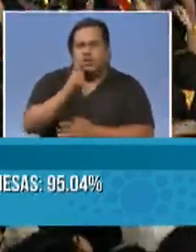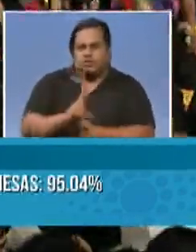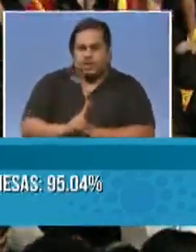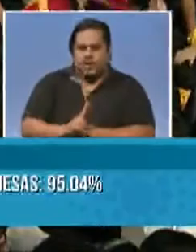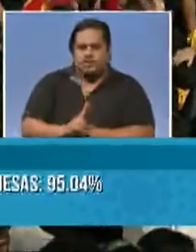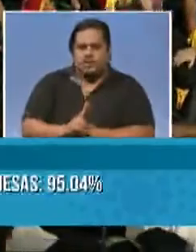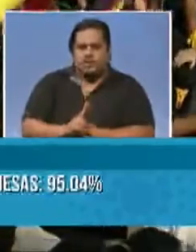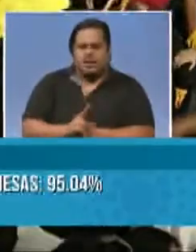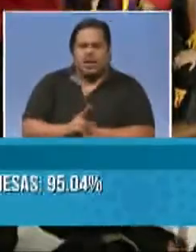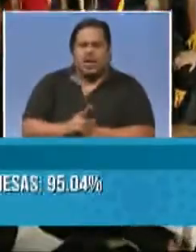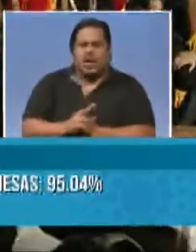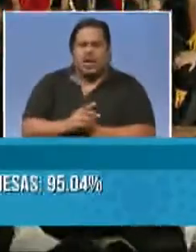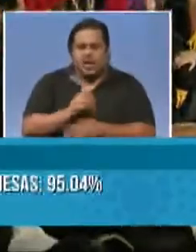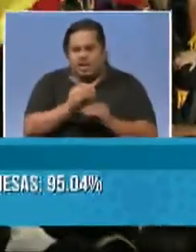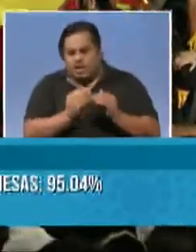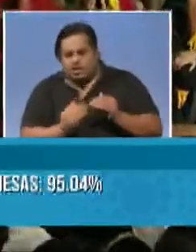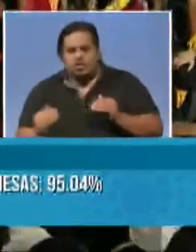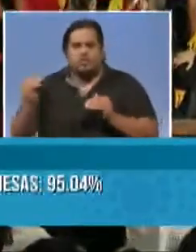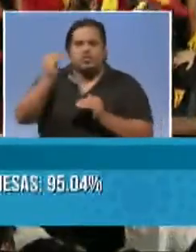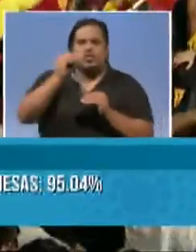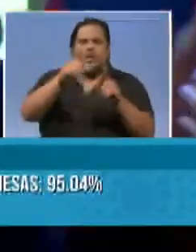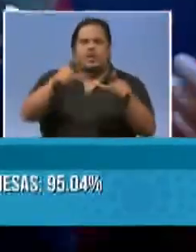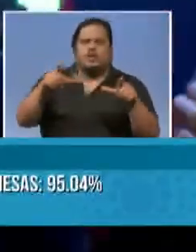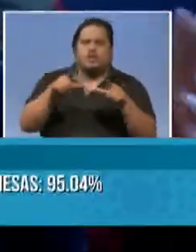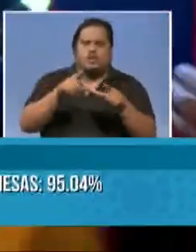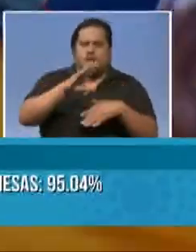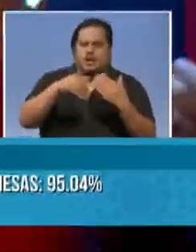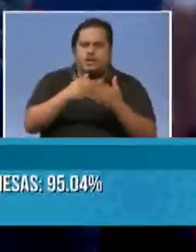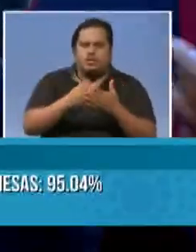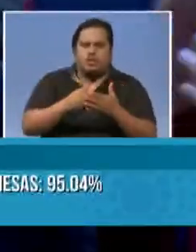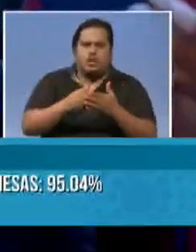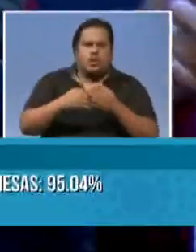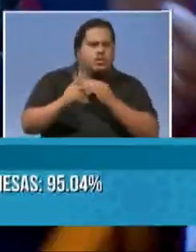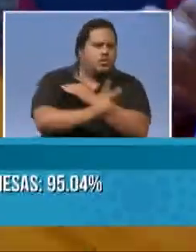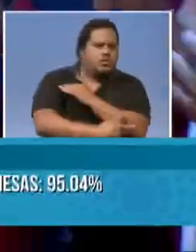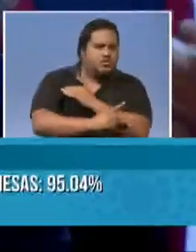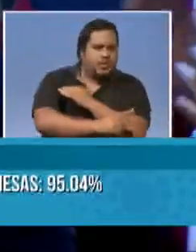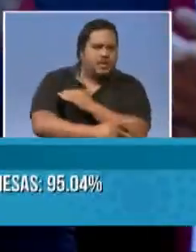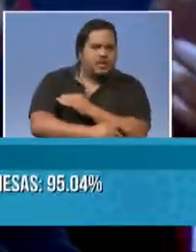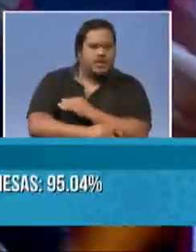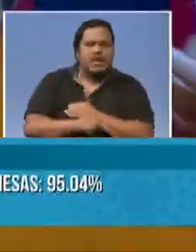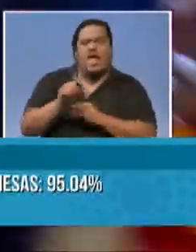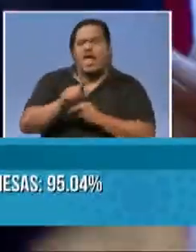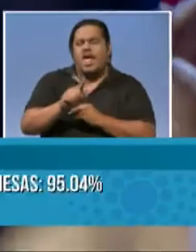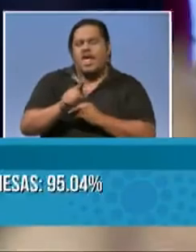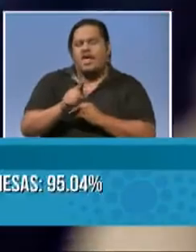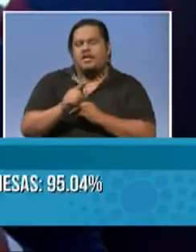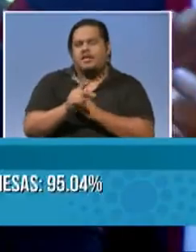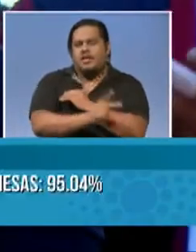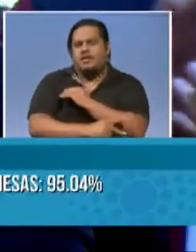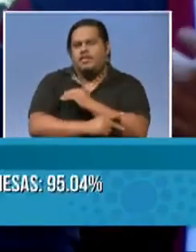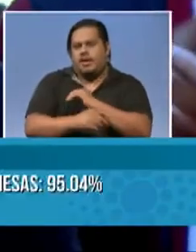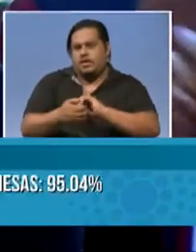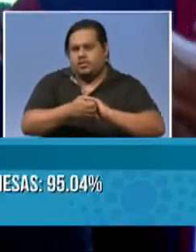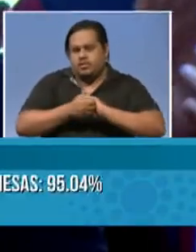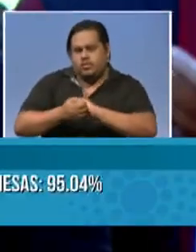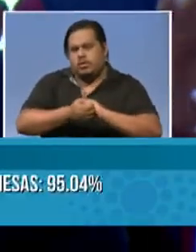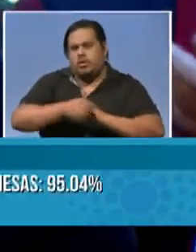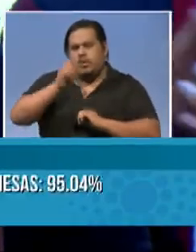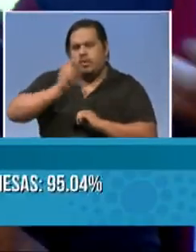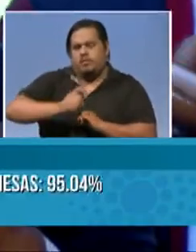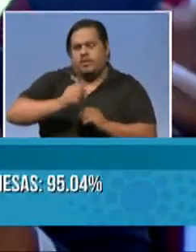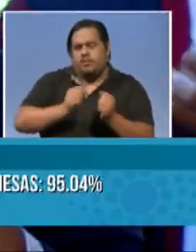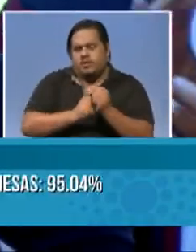las naciones. Esa nación unida es la que tenemos que construir juntas